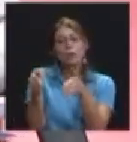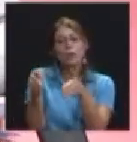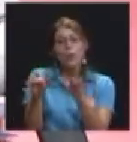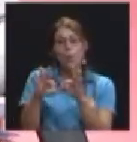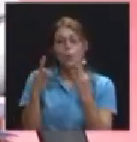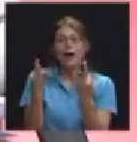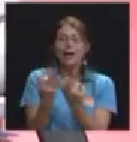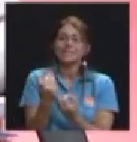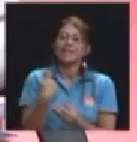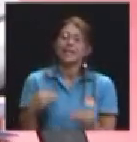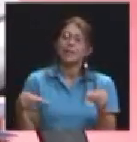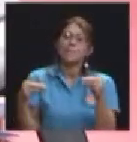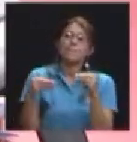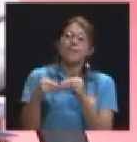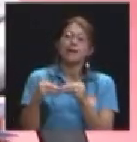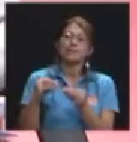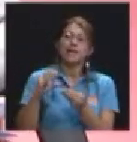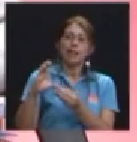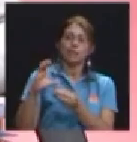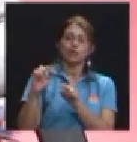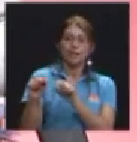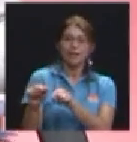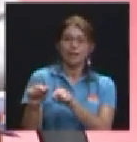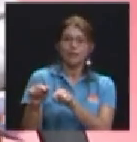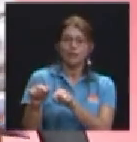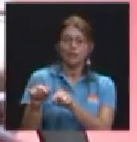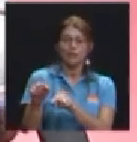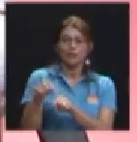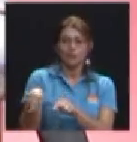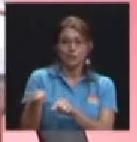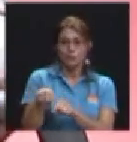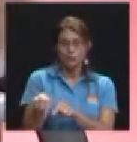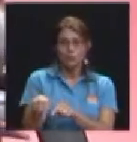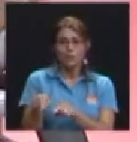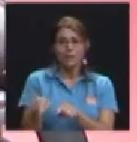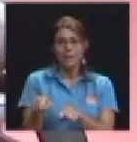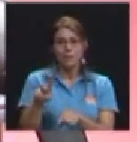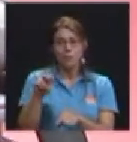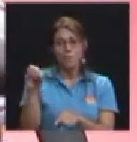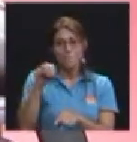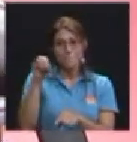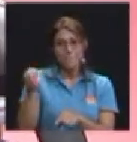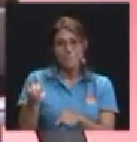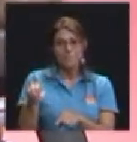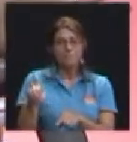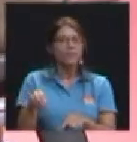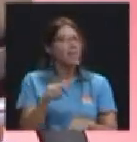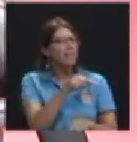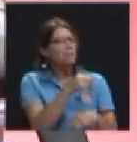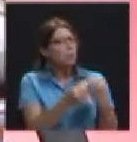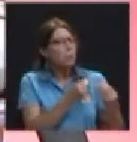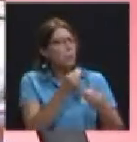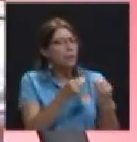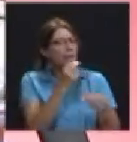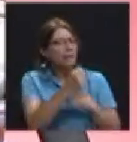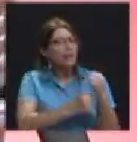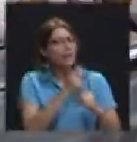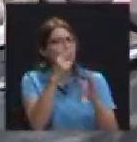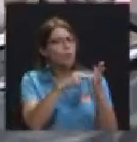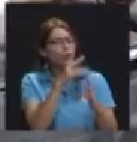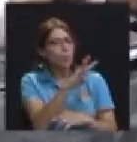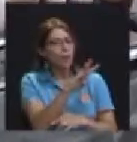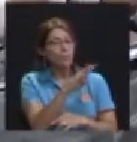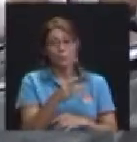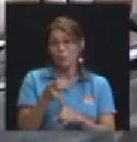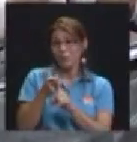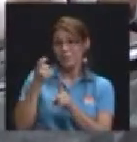20%. ¿Verdad? ¿Y eso cómo era en 2004? Más o menos. El cambio del 2004 al 2013